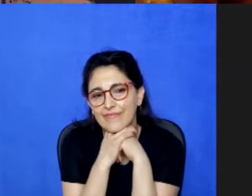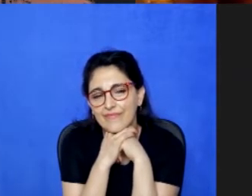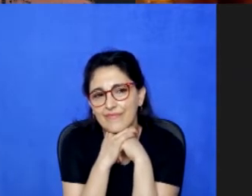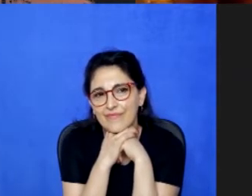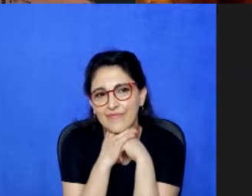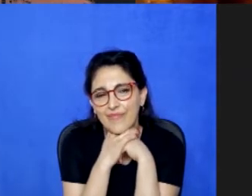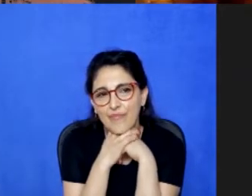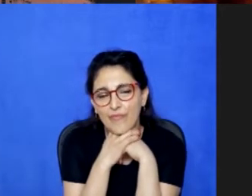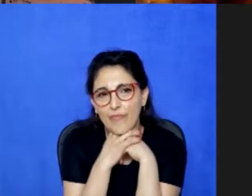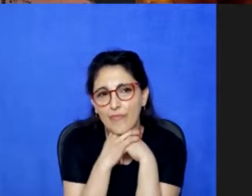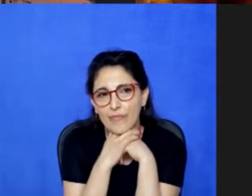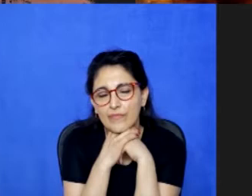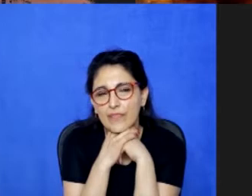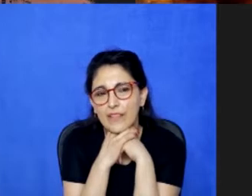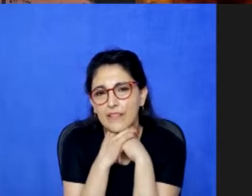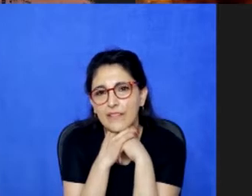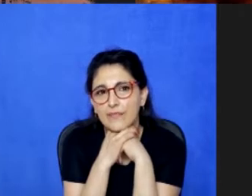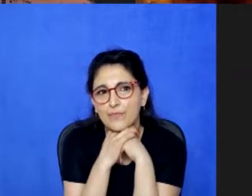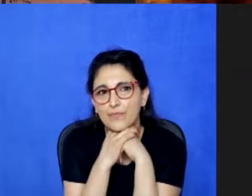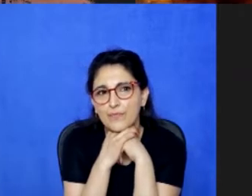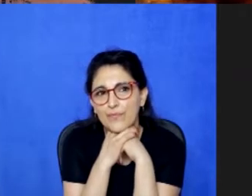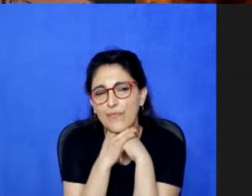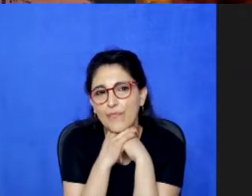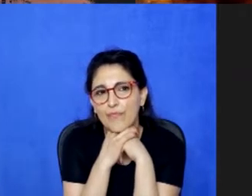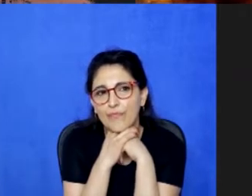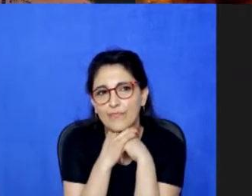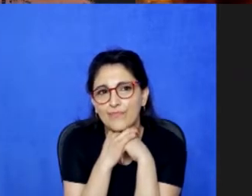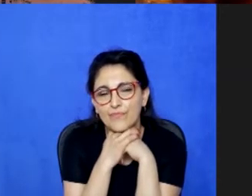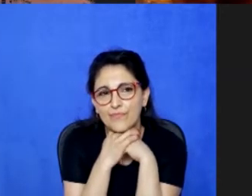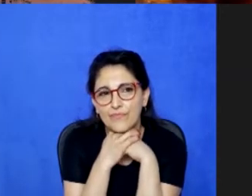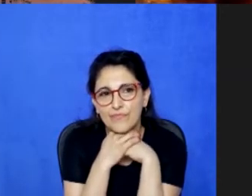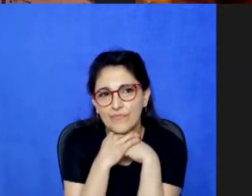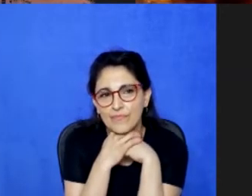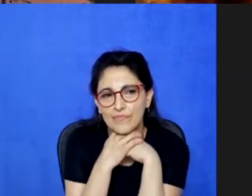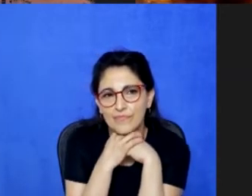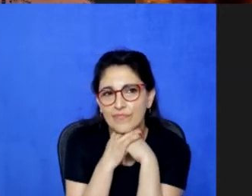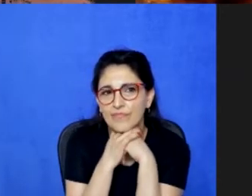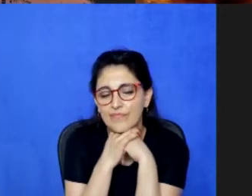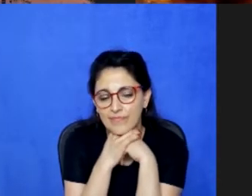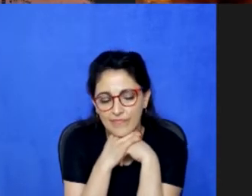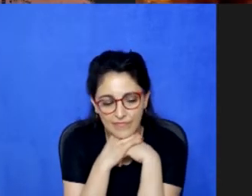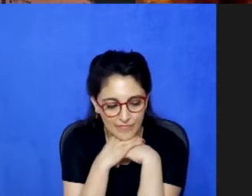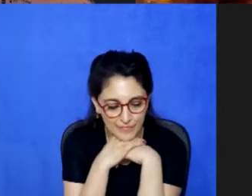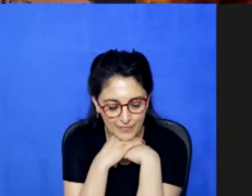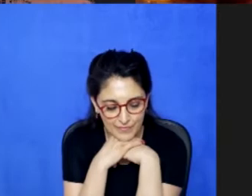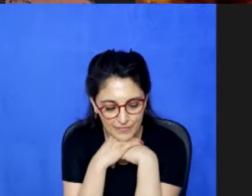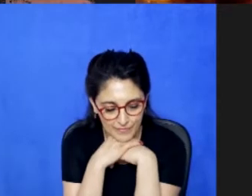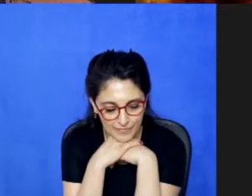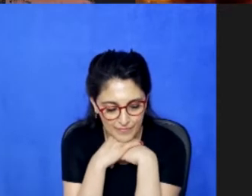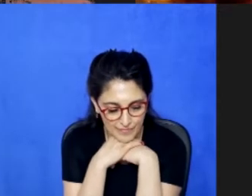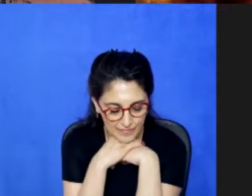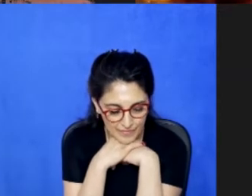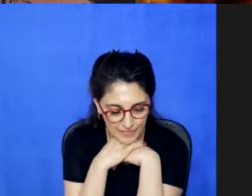que ver con eso, con un disfrute. El que le gusta comer va a disfrutar un buen plato, no es, bueno, tengo que comer porque tengo que reponer calorías